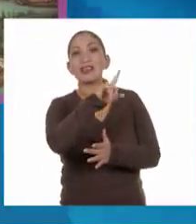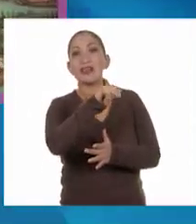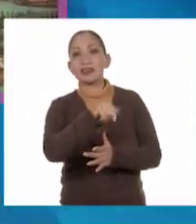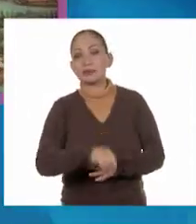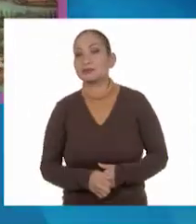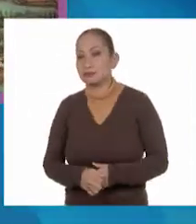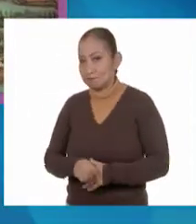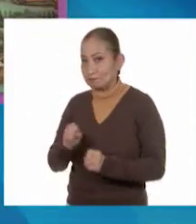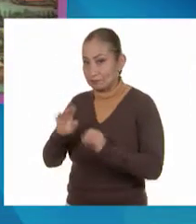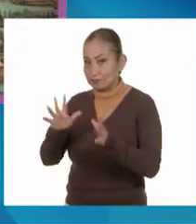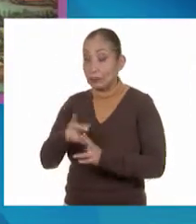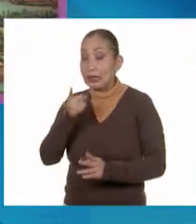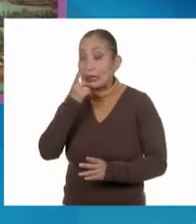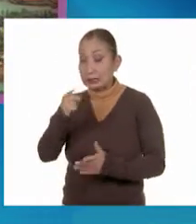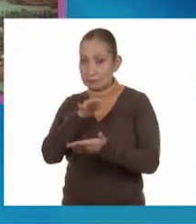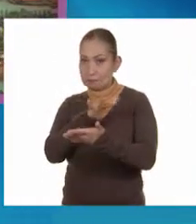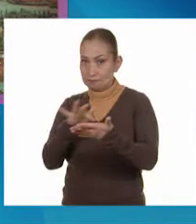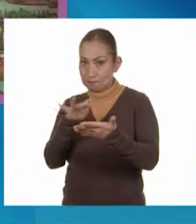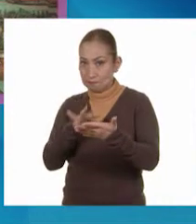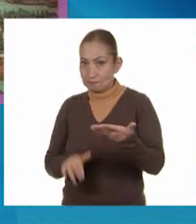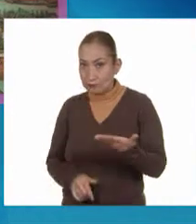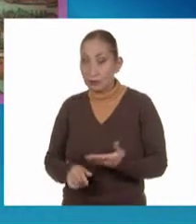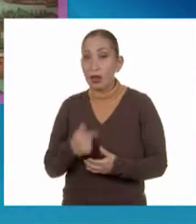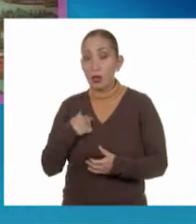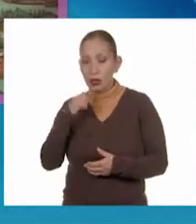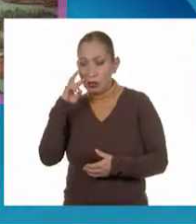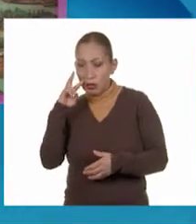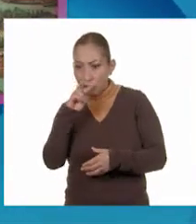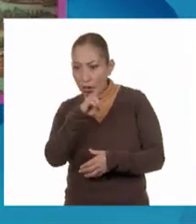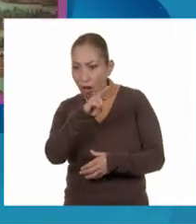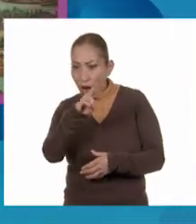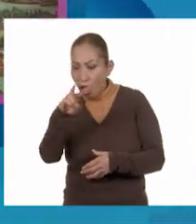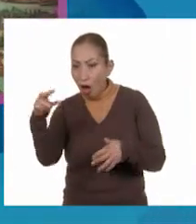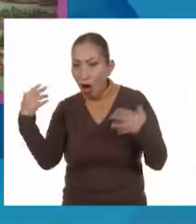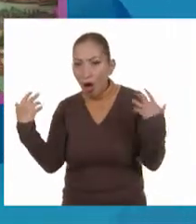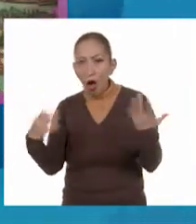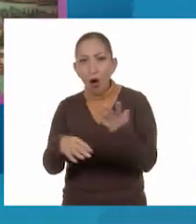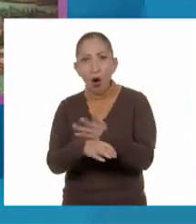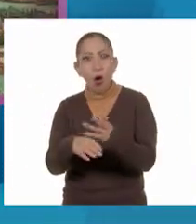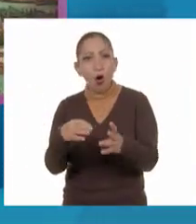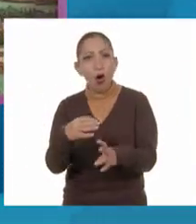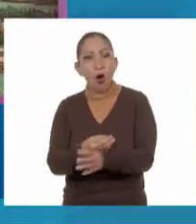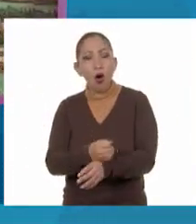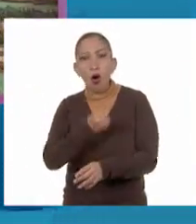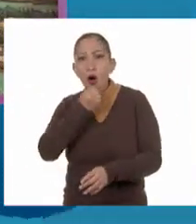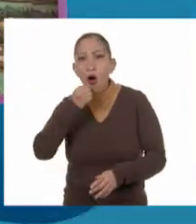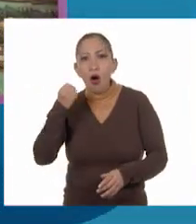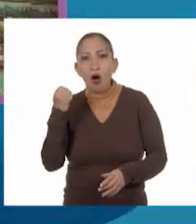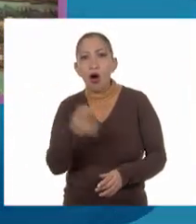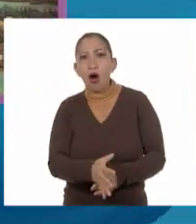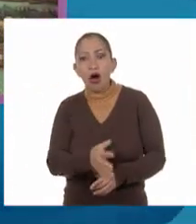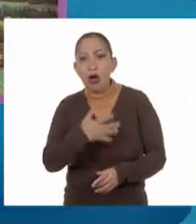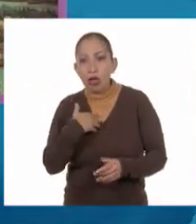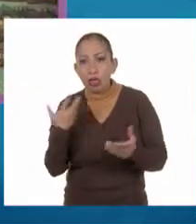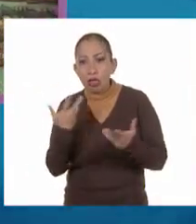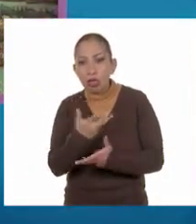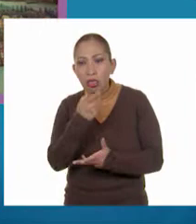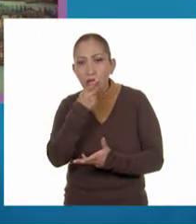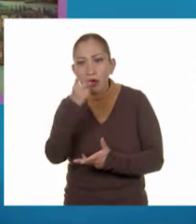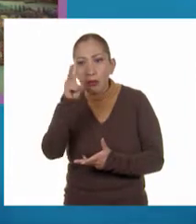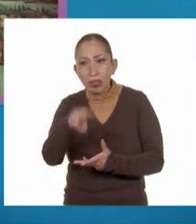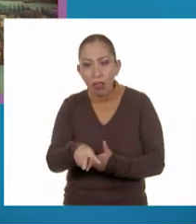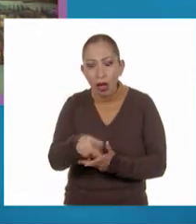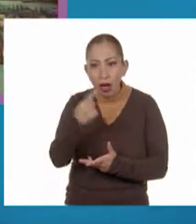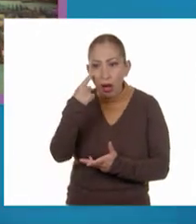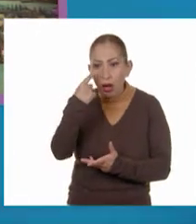sí, maestra. Dice: y de que vimos cosas tan admirables, no sabíamos qué nos decir, o si era